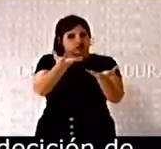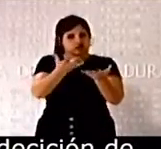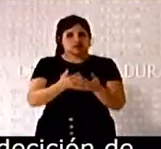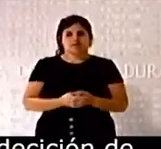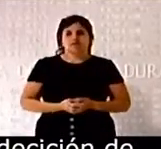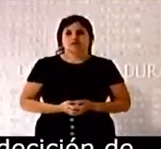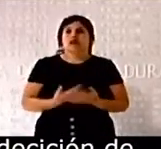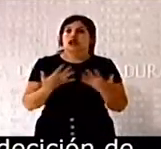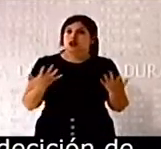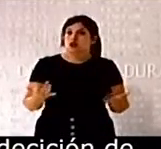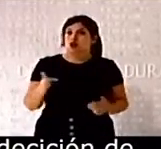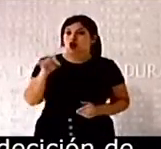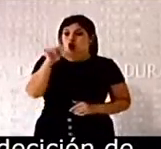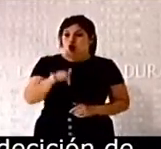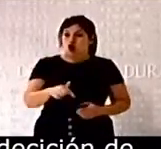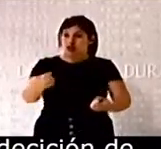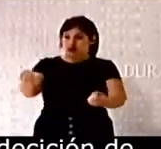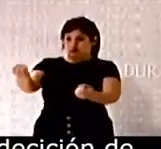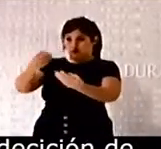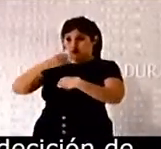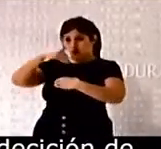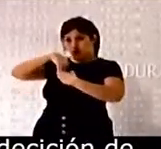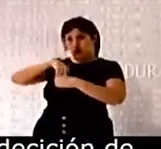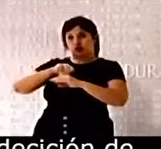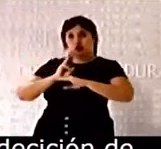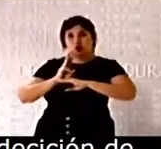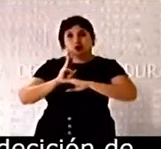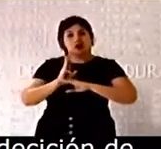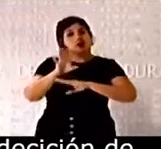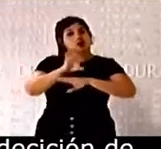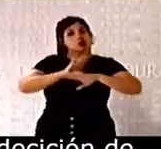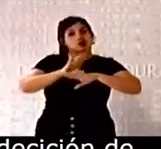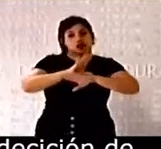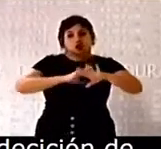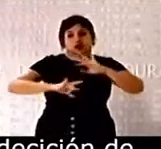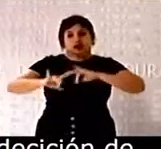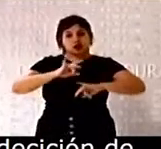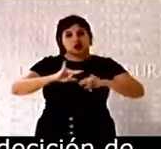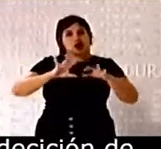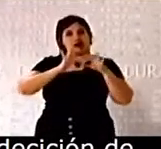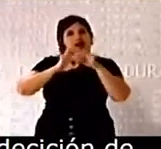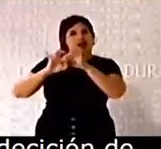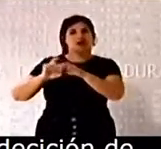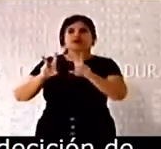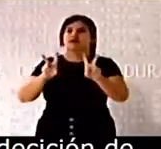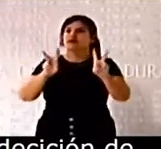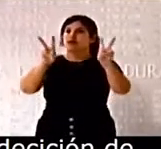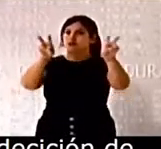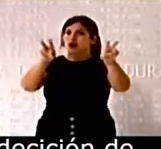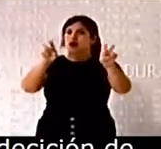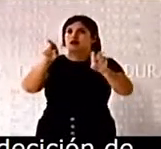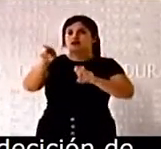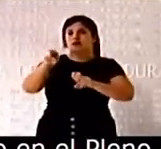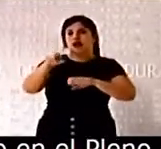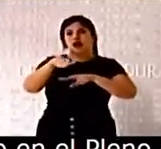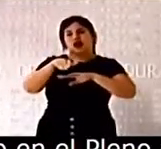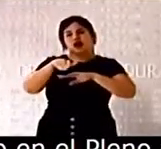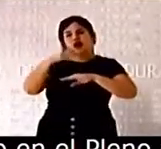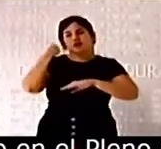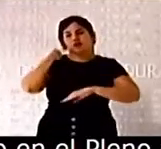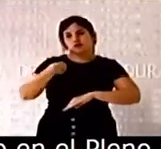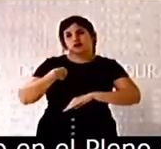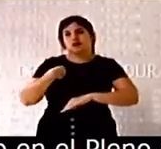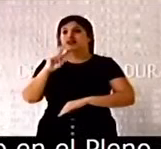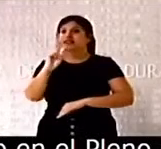de lo que hoy se nos ha informado en el Pleno del Consejo Territorial en relación con la administración de